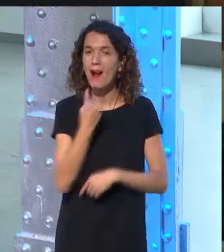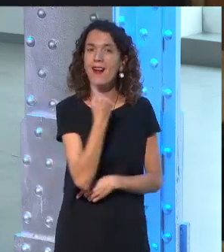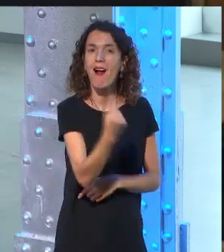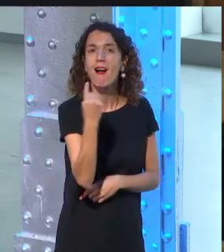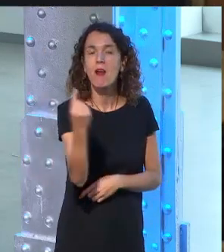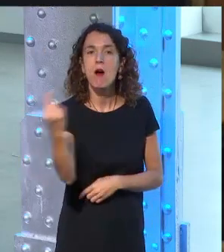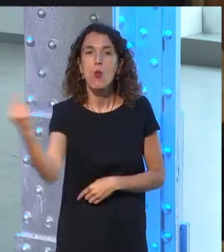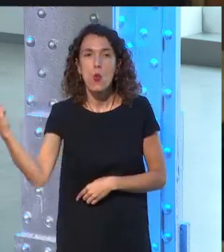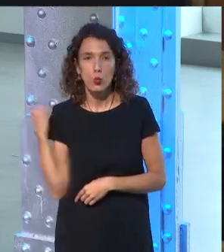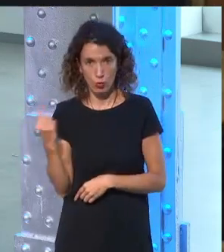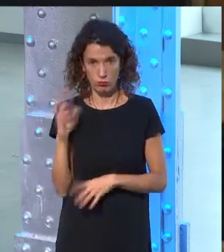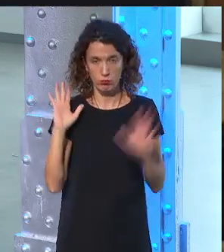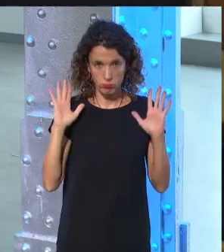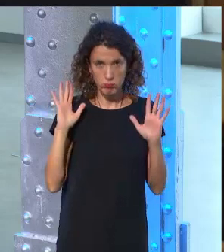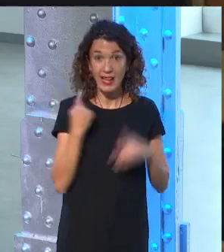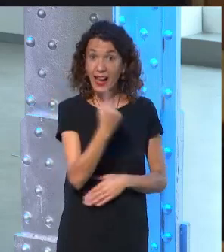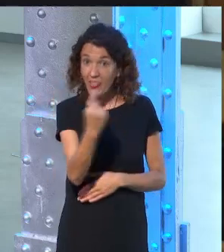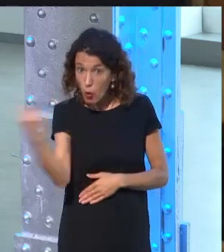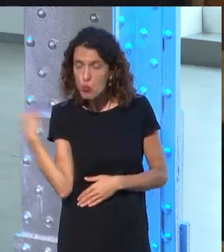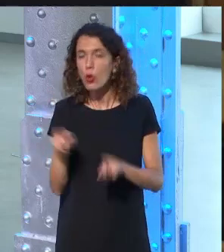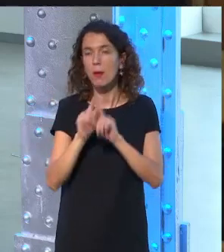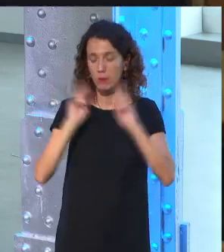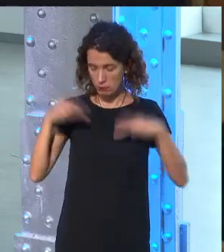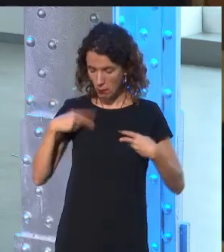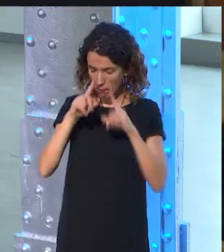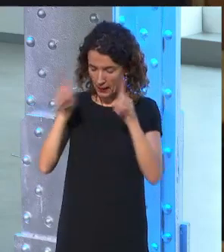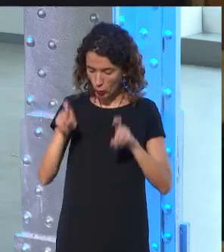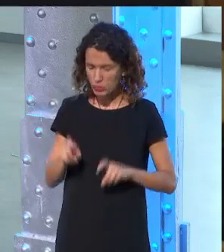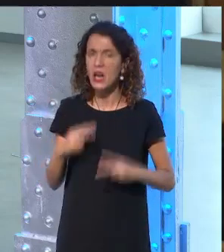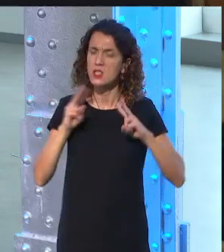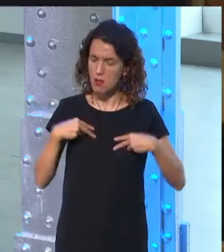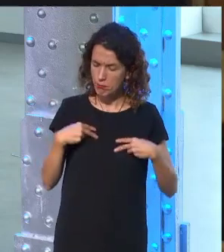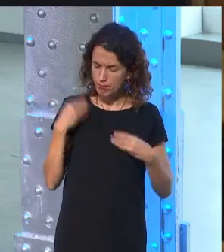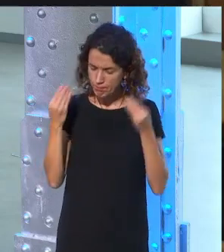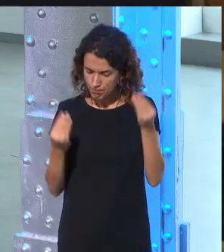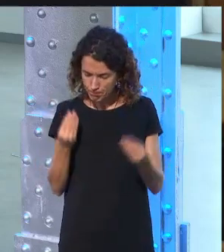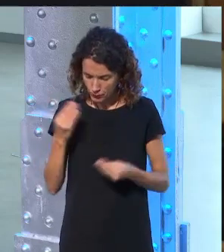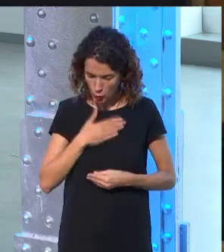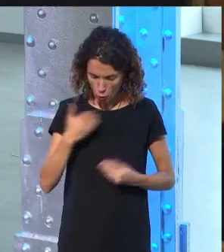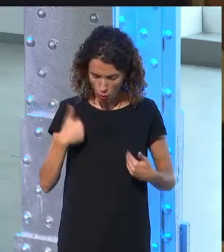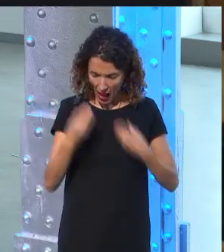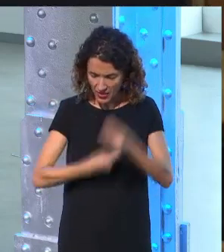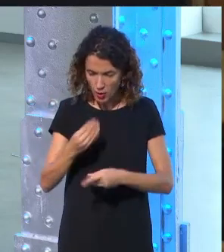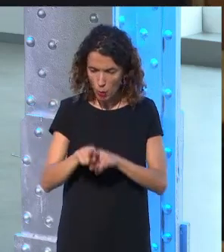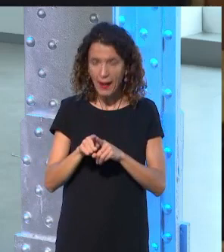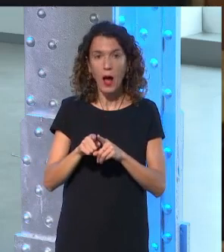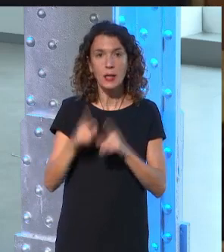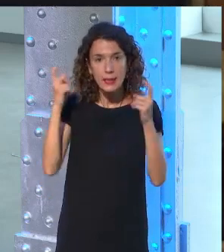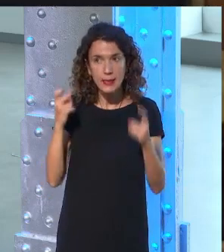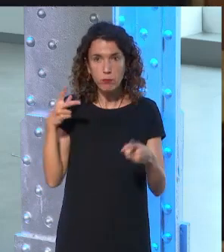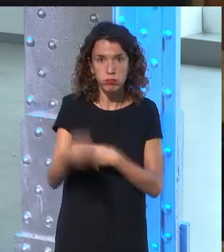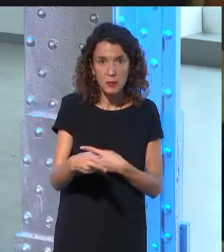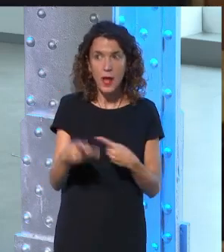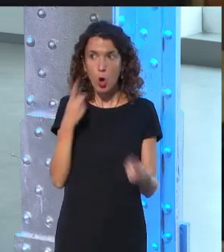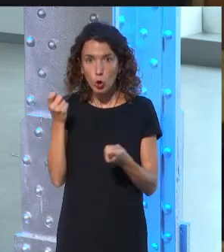de nosotros, de cada uno. Y cada uno tendrá que preguntarse a sí mismo qué está haciendo para frenarlo. Porque eso vamos a